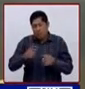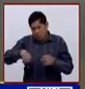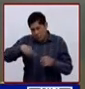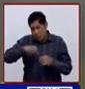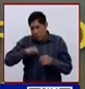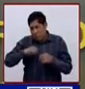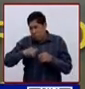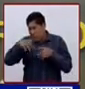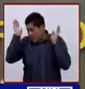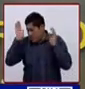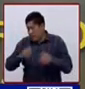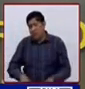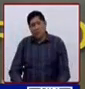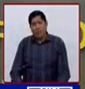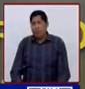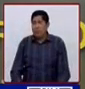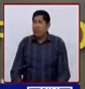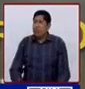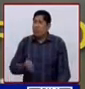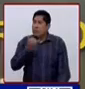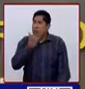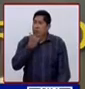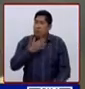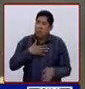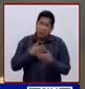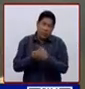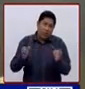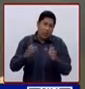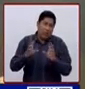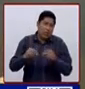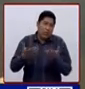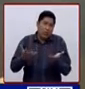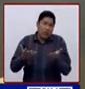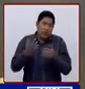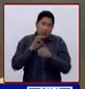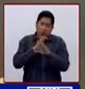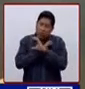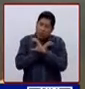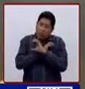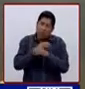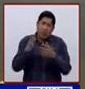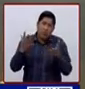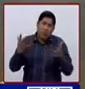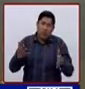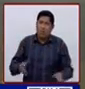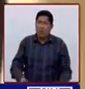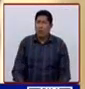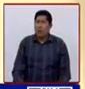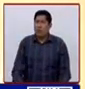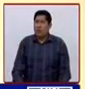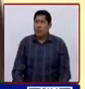dice, en tu cuarto y no hay cariño, me dice.